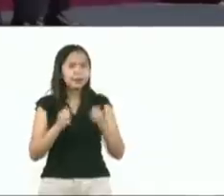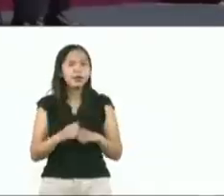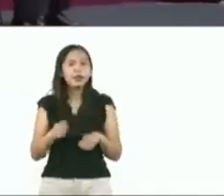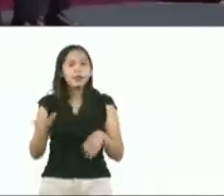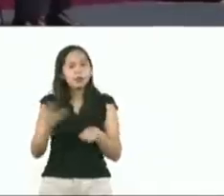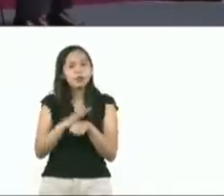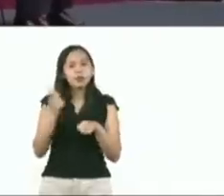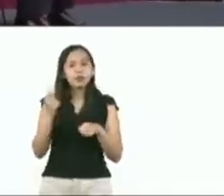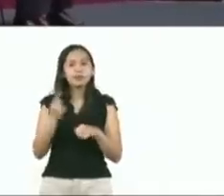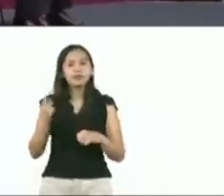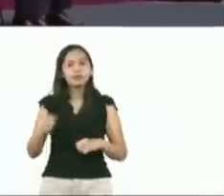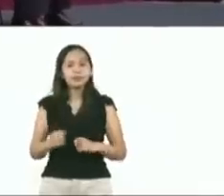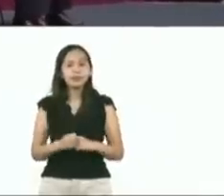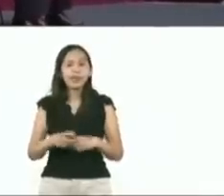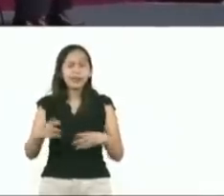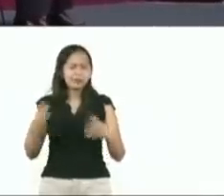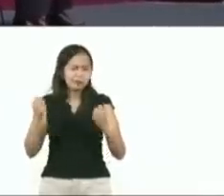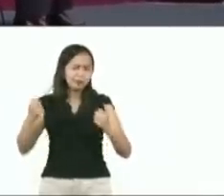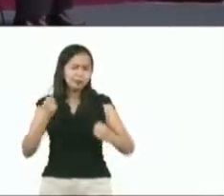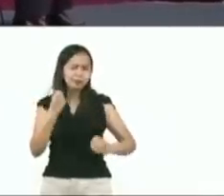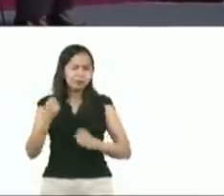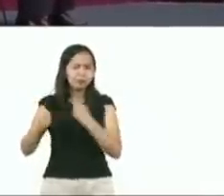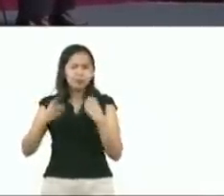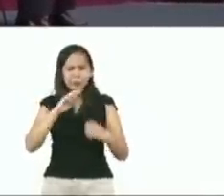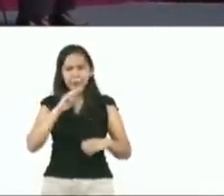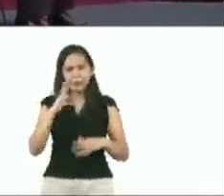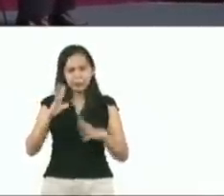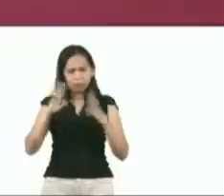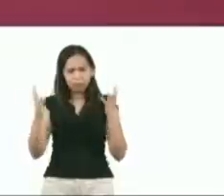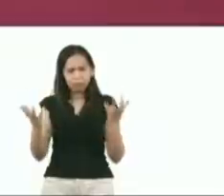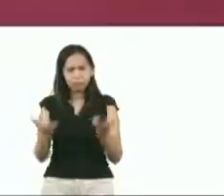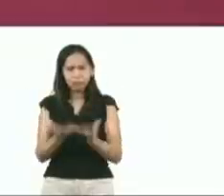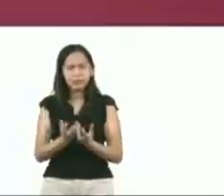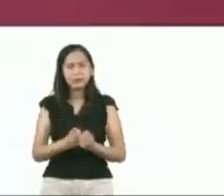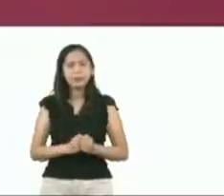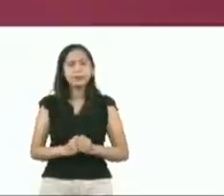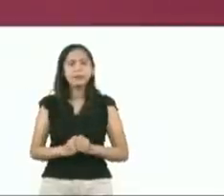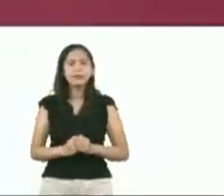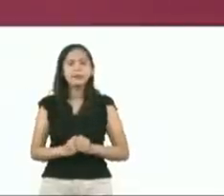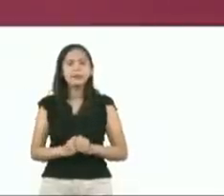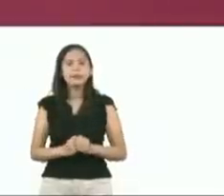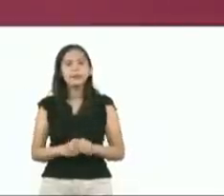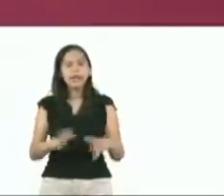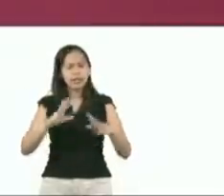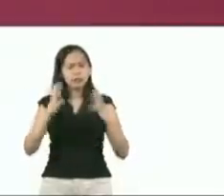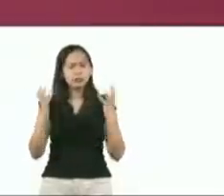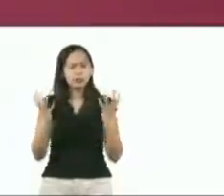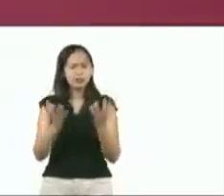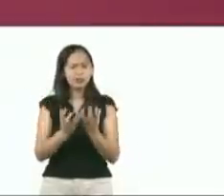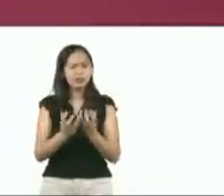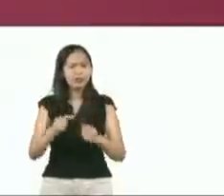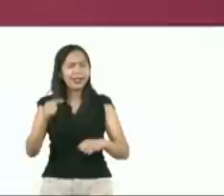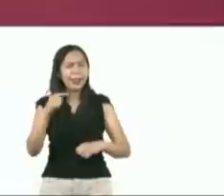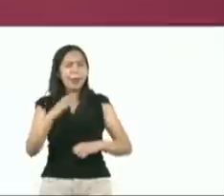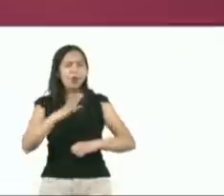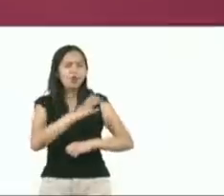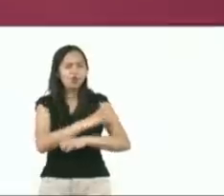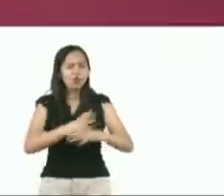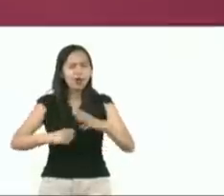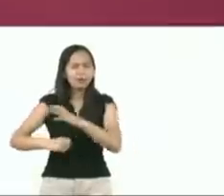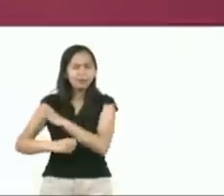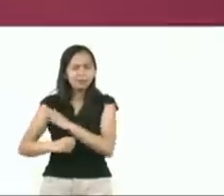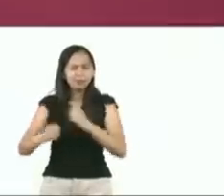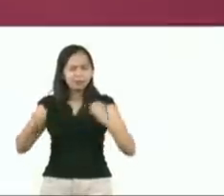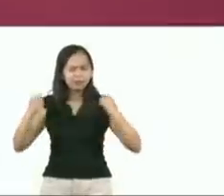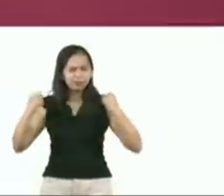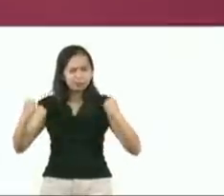es la mejor del mundo. Hoy por hoy en cualquier parte del mundo es la fuerza, ¿no? Y es la fuerza que nos